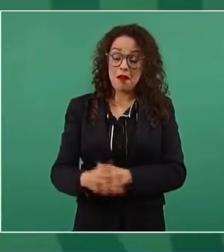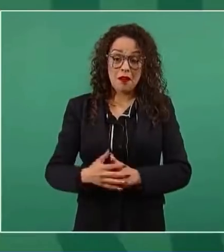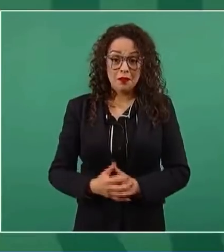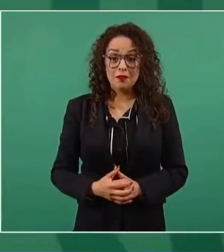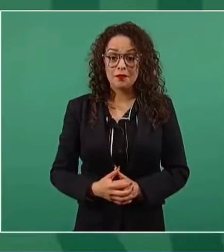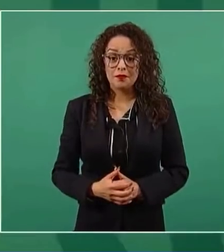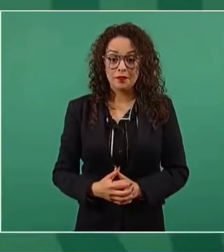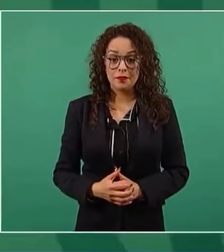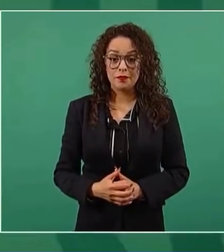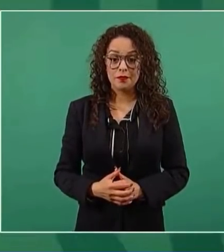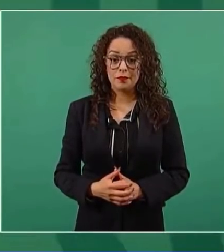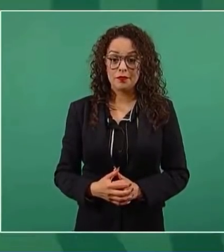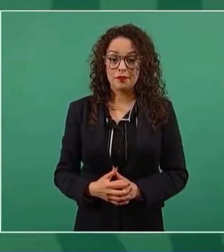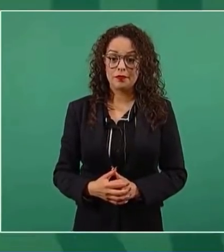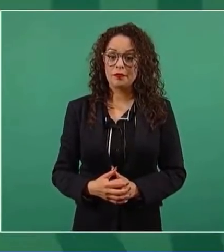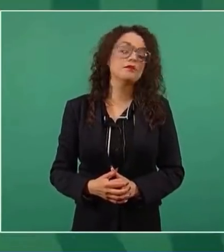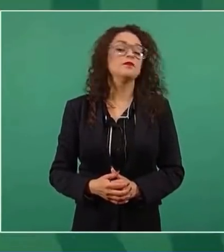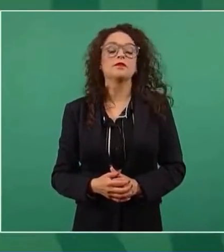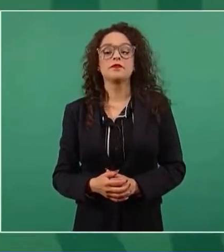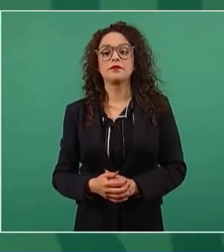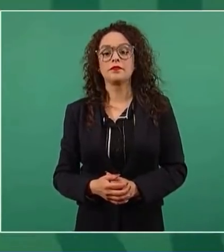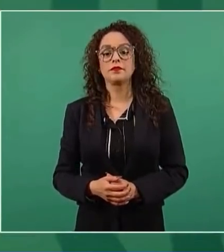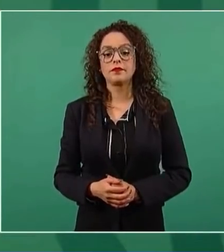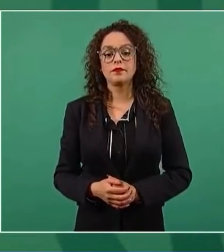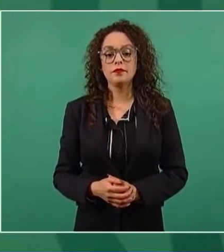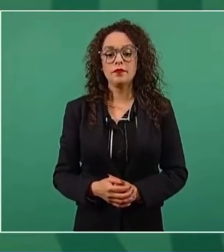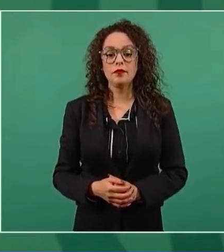No vi una entrevista que le hizo